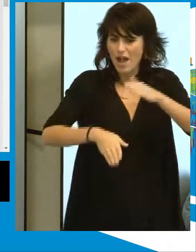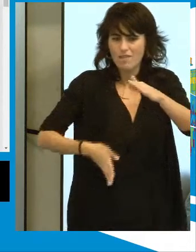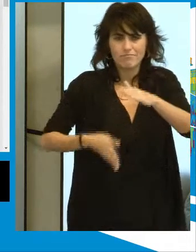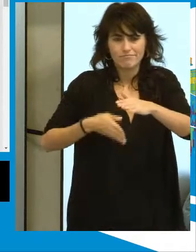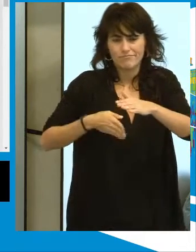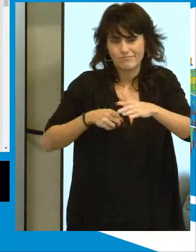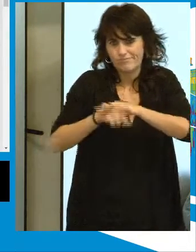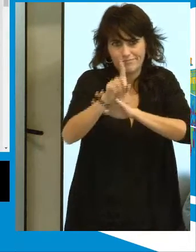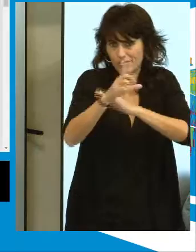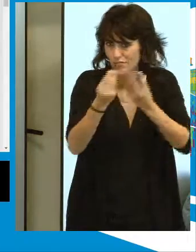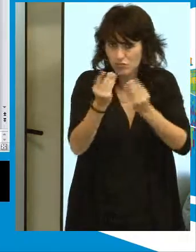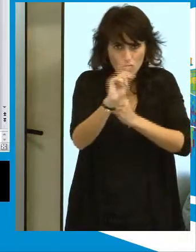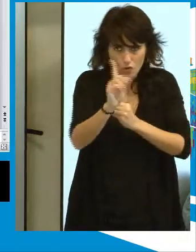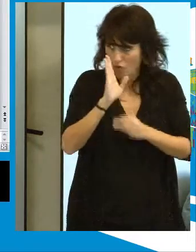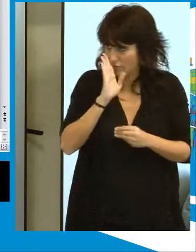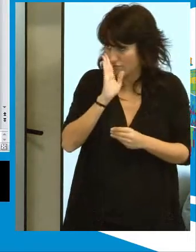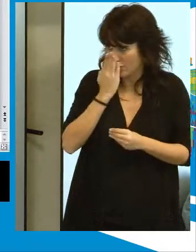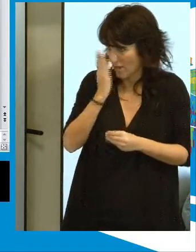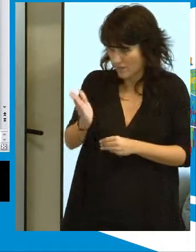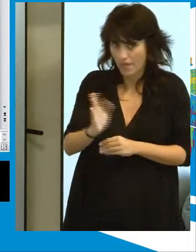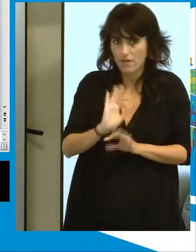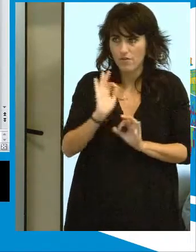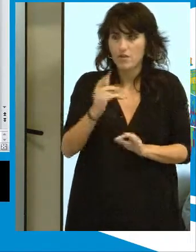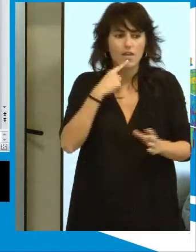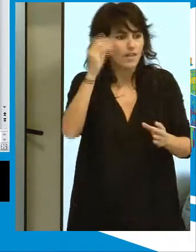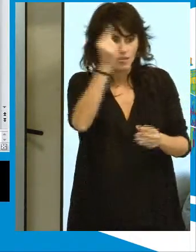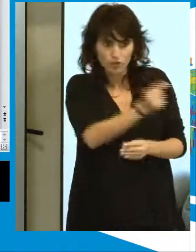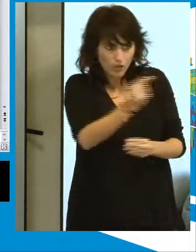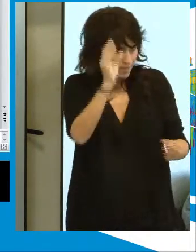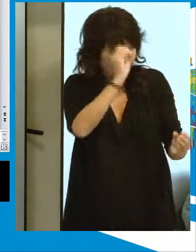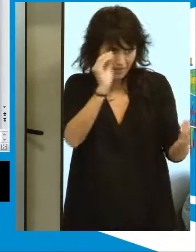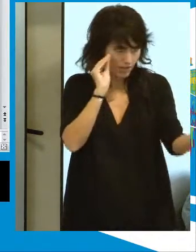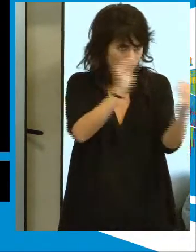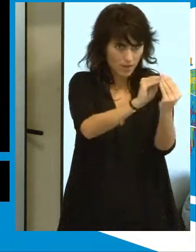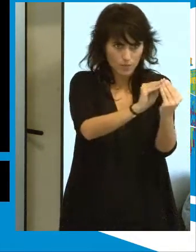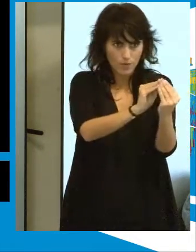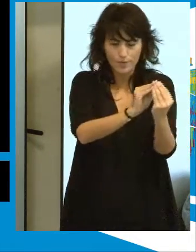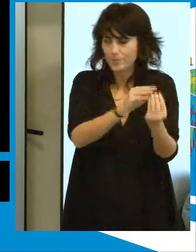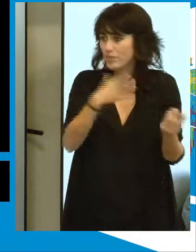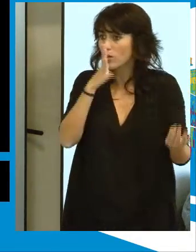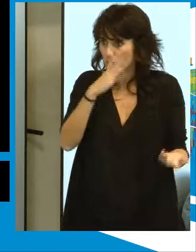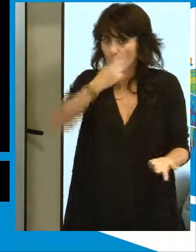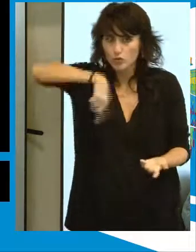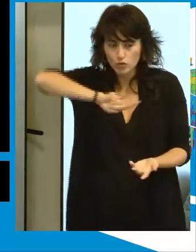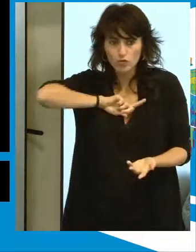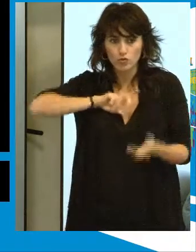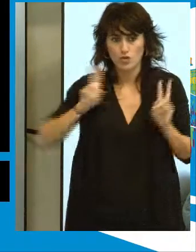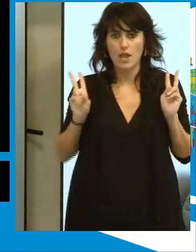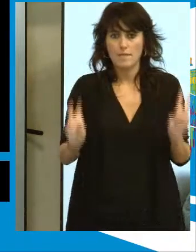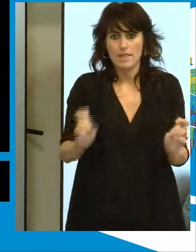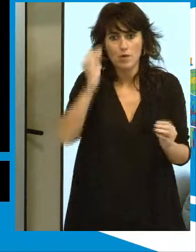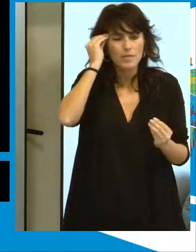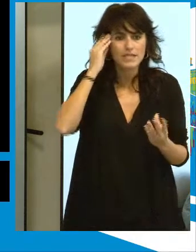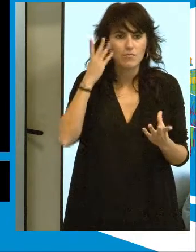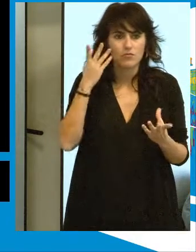tanto. De verdad, en serio. Y hay que ponerse las pilas. Totalmente de acuerdo, y por eso nosotros pensábamos inicialmente